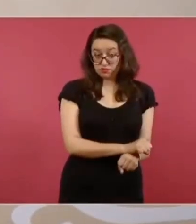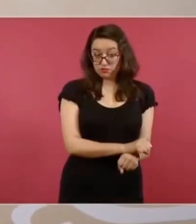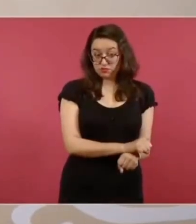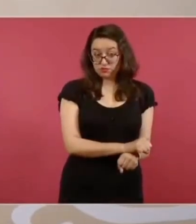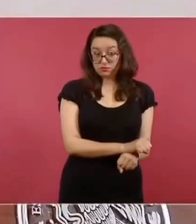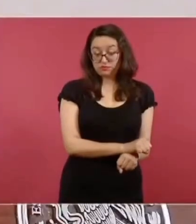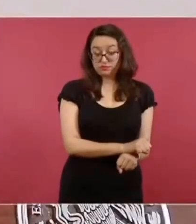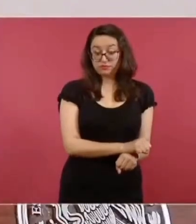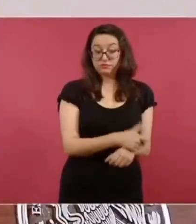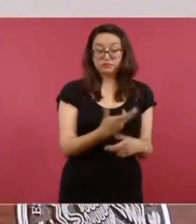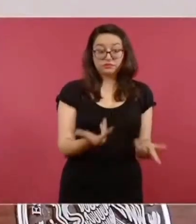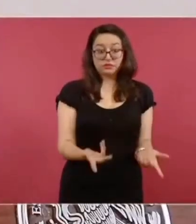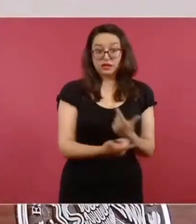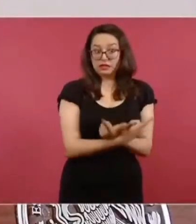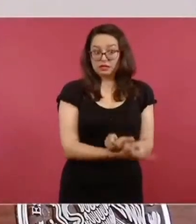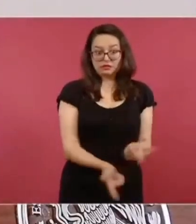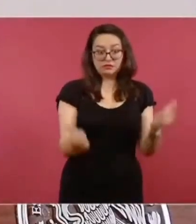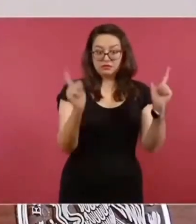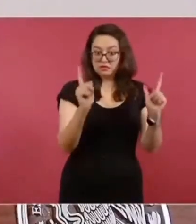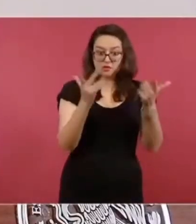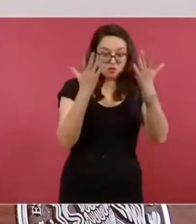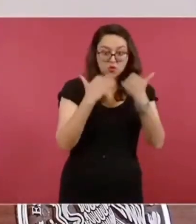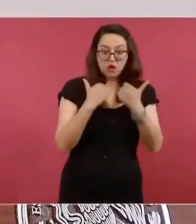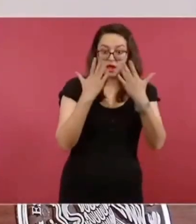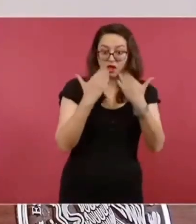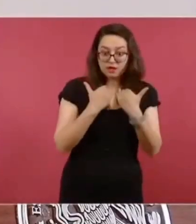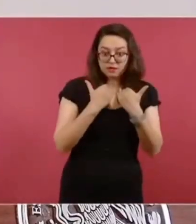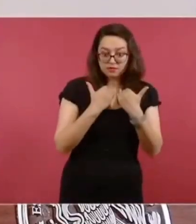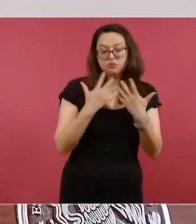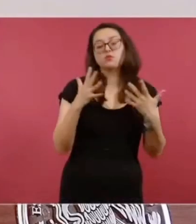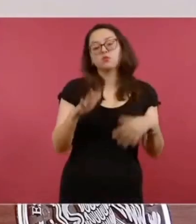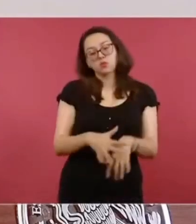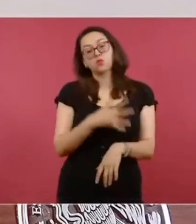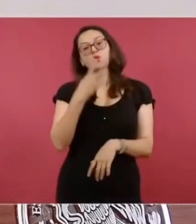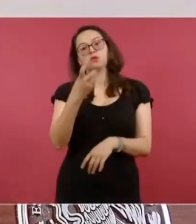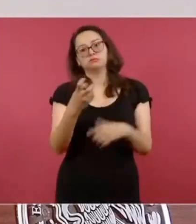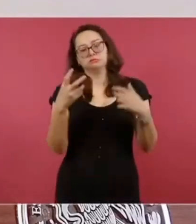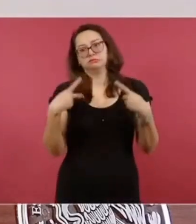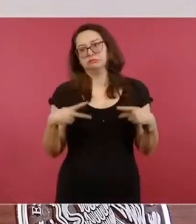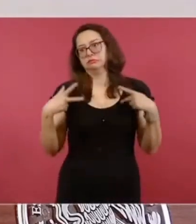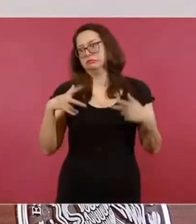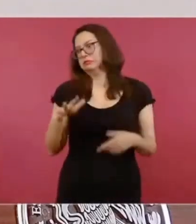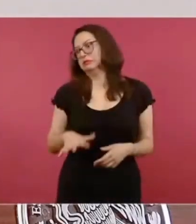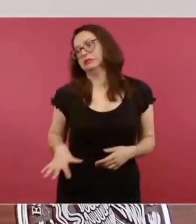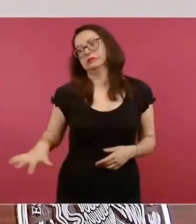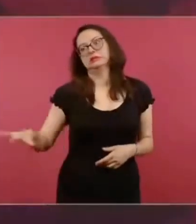y tampoco había libertades. Por eso la revolución.